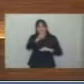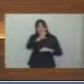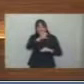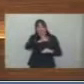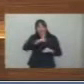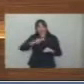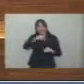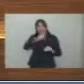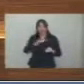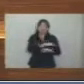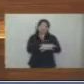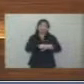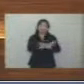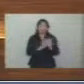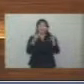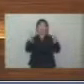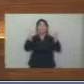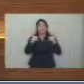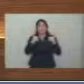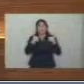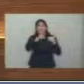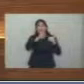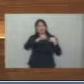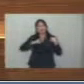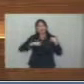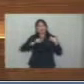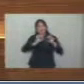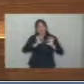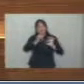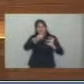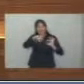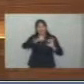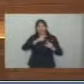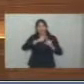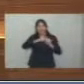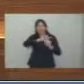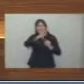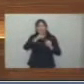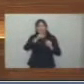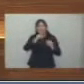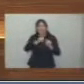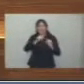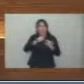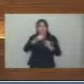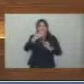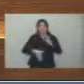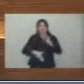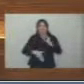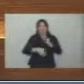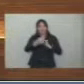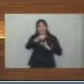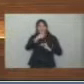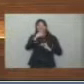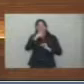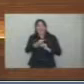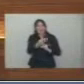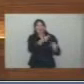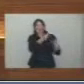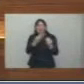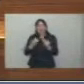esas comunidades van a agotar los niveles de endeudamiento posible, vengan aquí a decirnos que eso es muy bueno para todos los demás y muy malo para